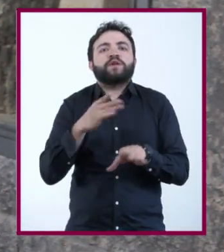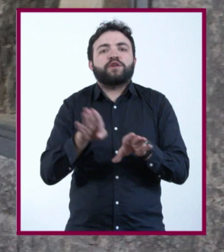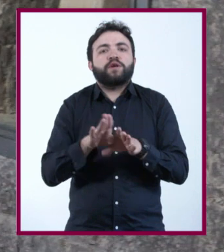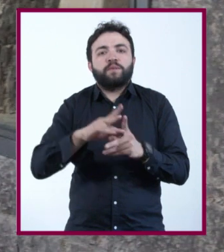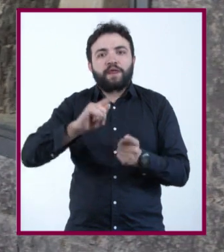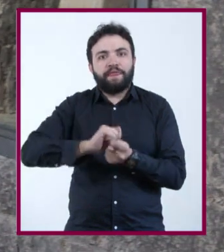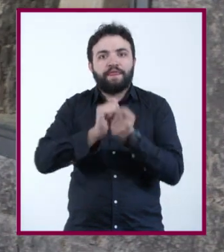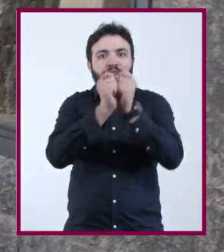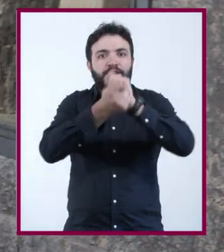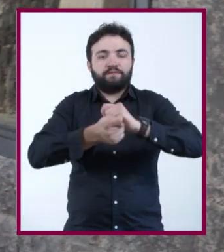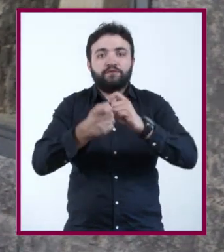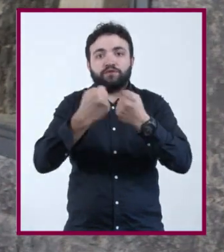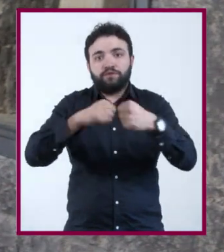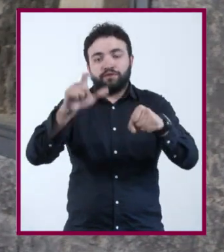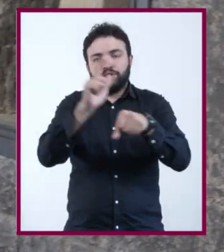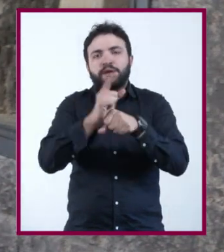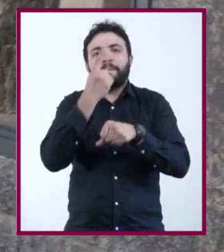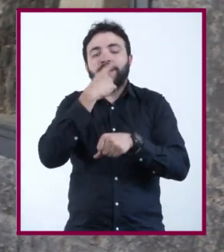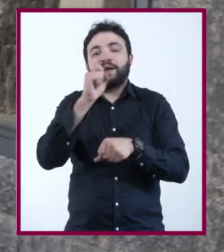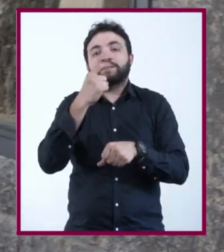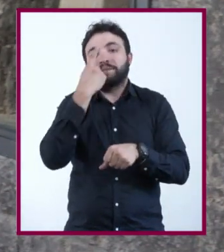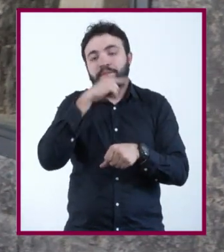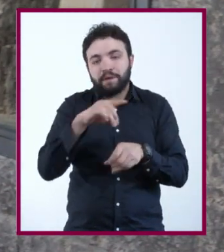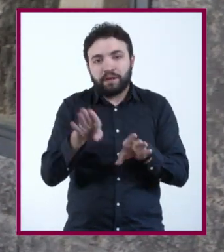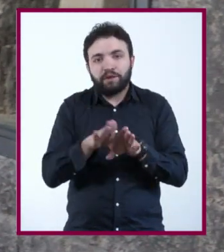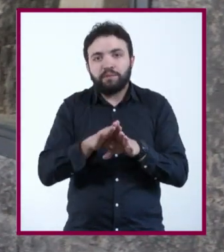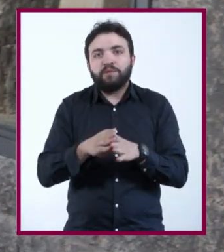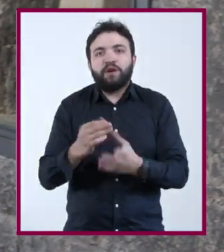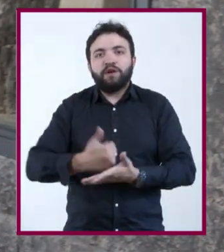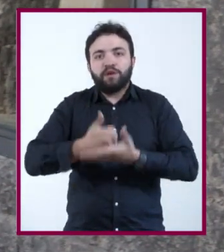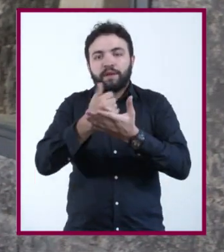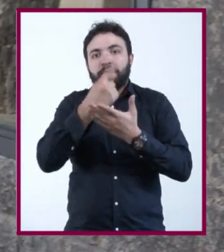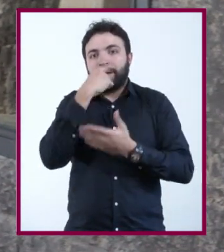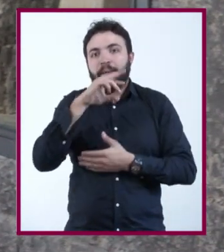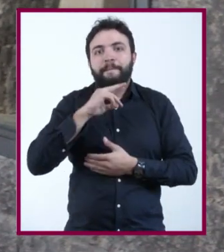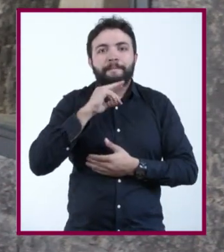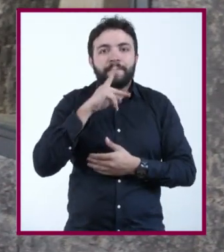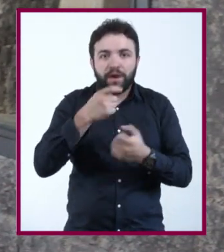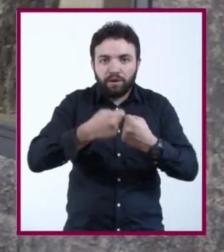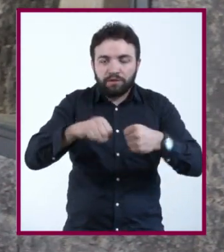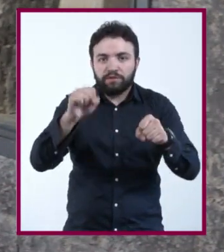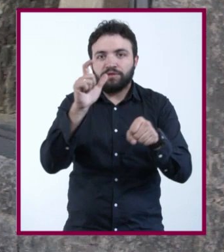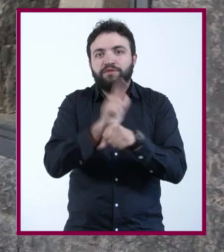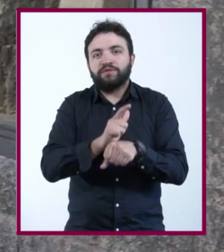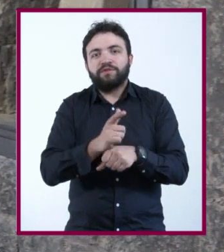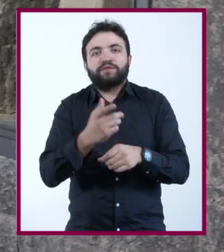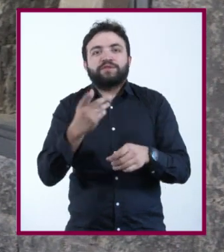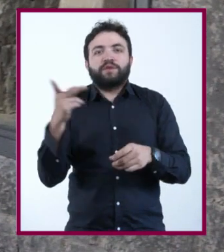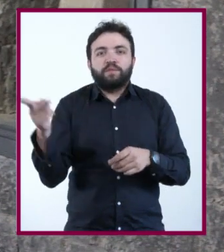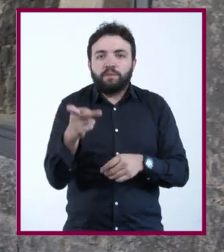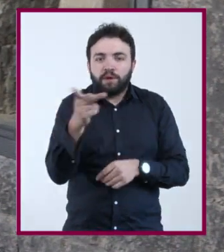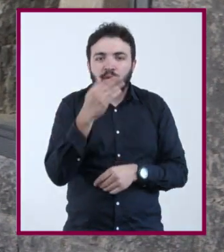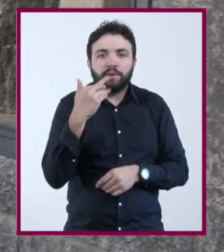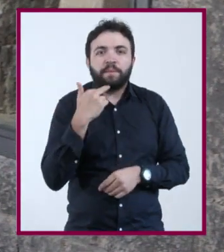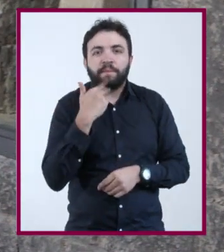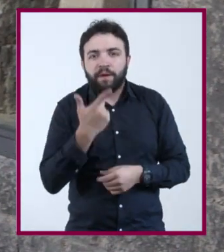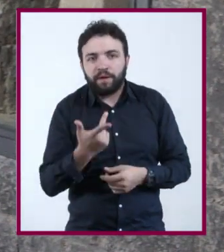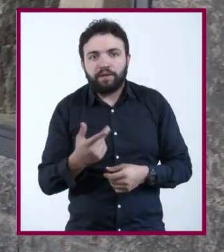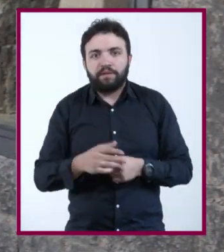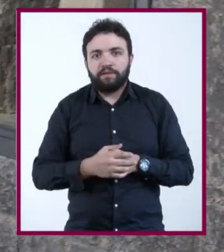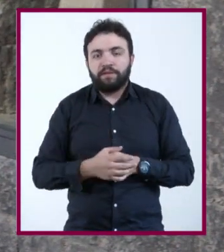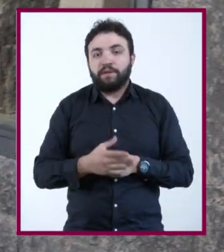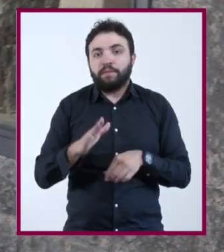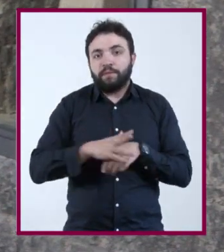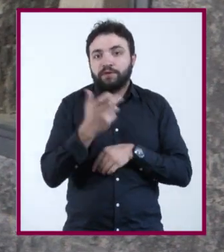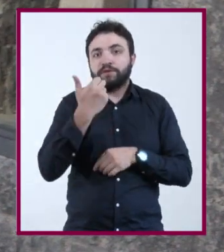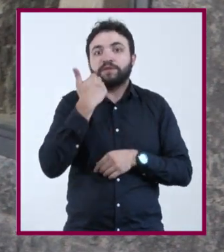transformación social para una mejor sociedad, un mejor pueblo. Y entonces Diego Rivera quería hacer aquí un lugar en donde todas las